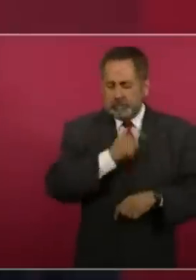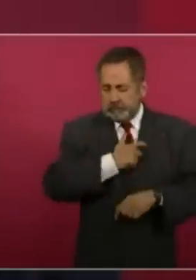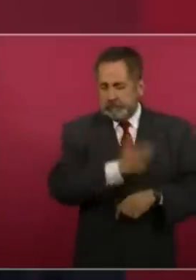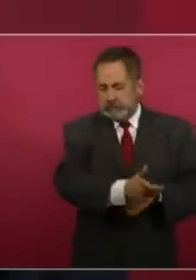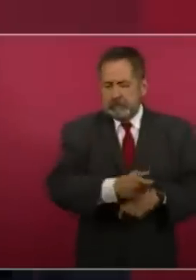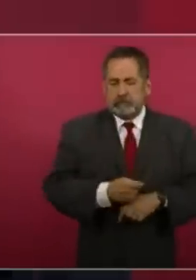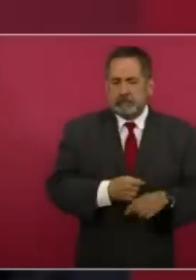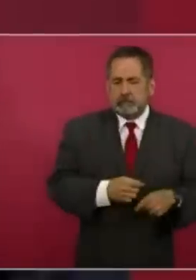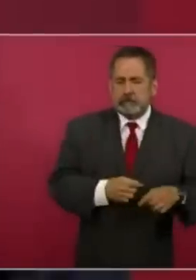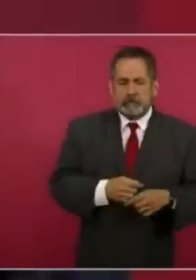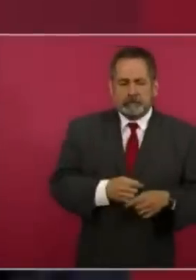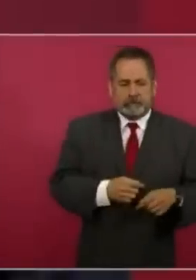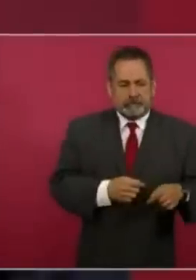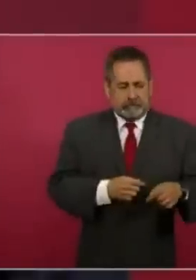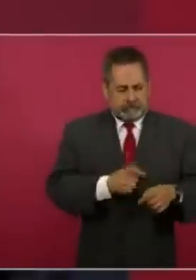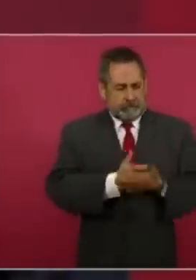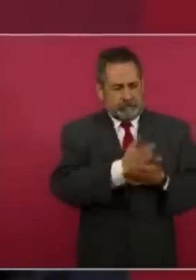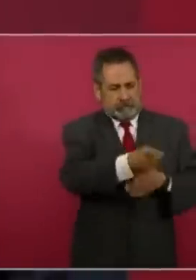o compra